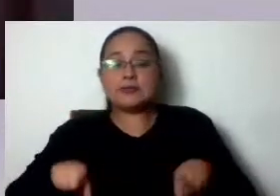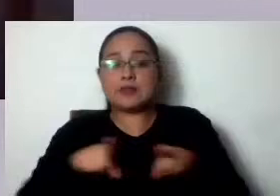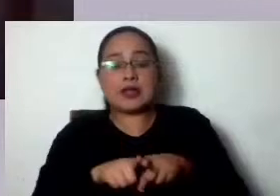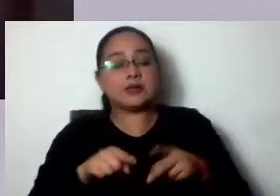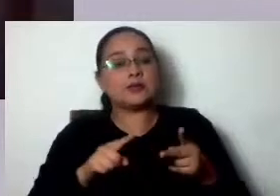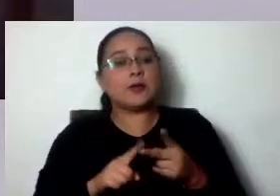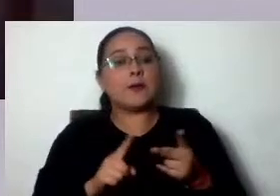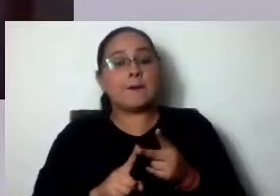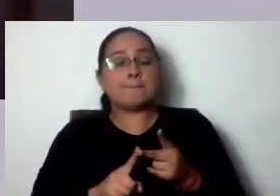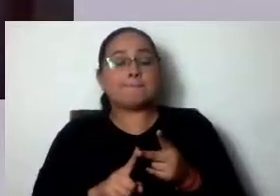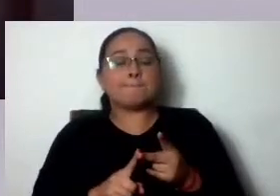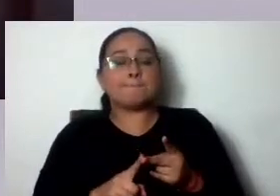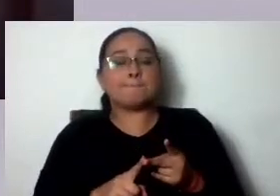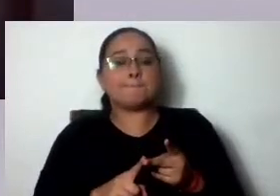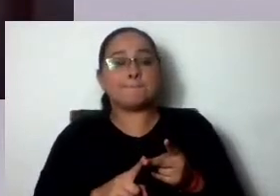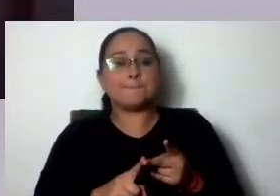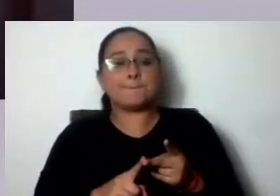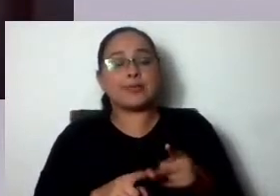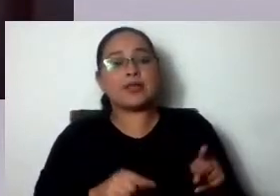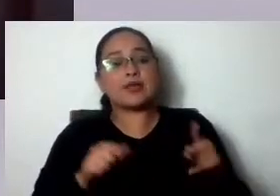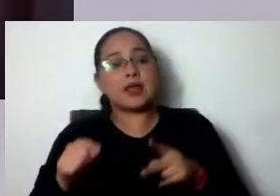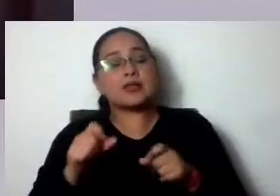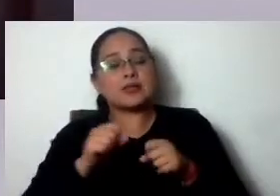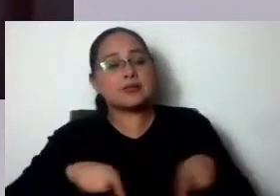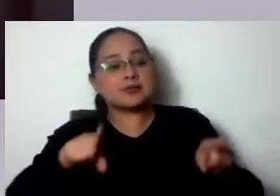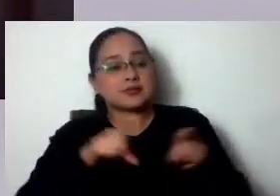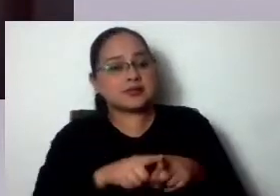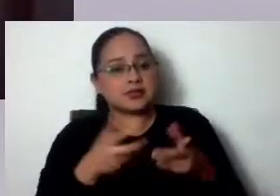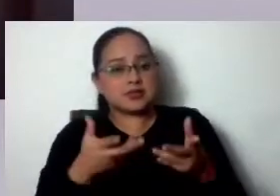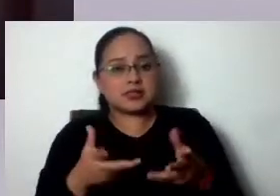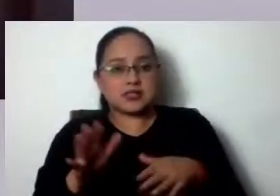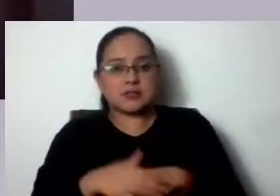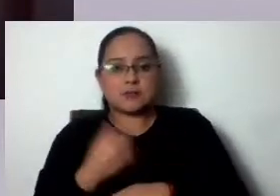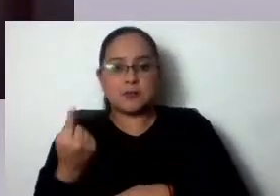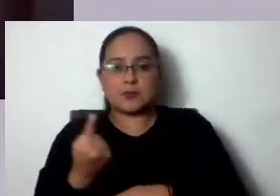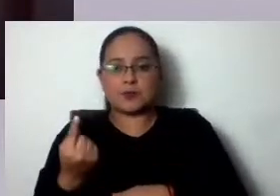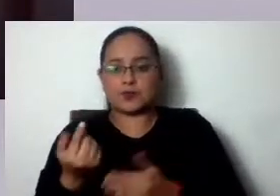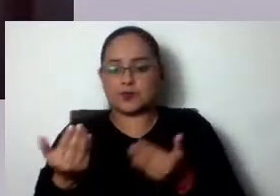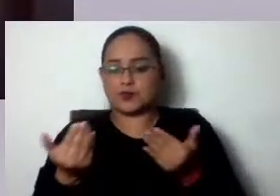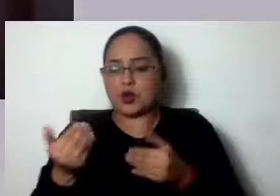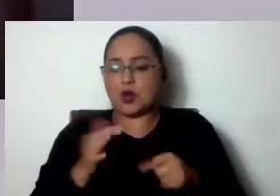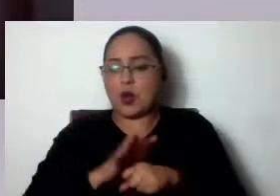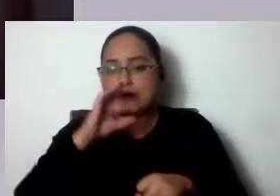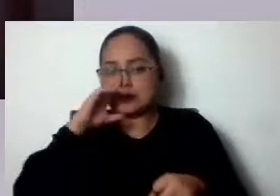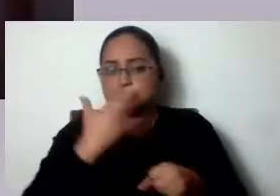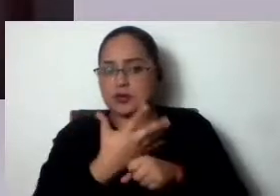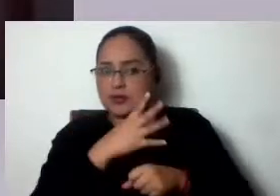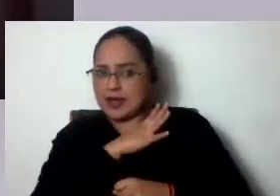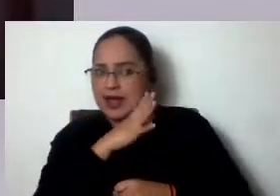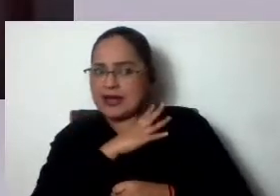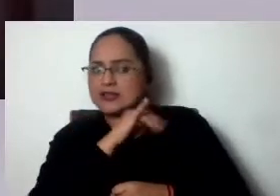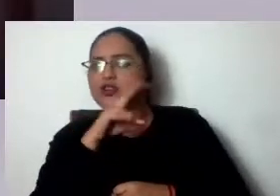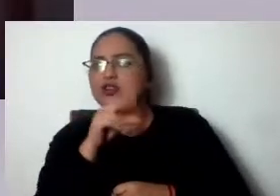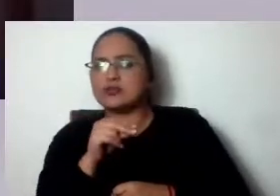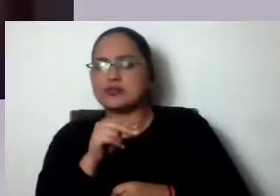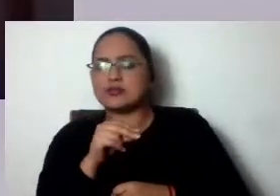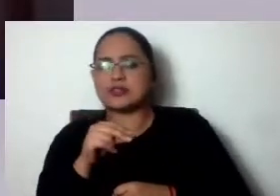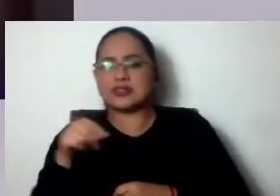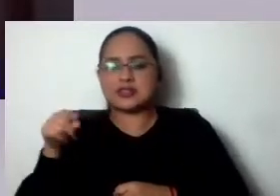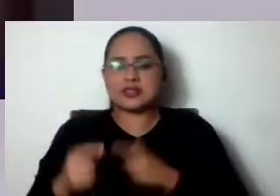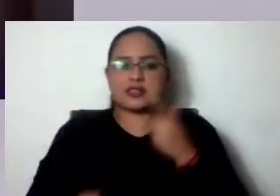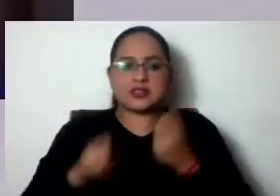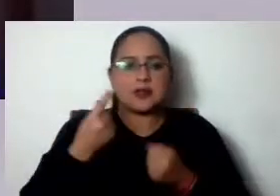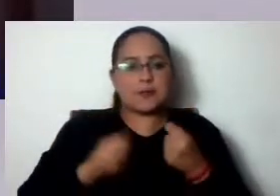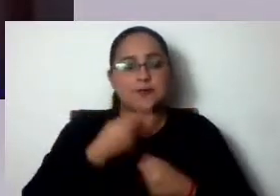internacionales se difirió en cuanto a la fuente de tal atribución para unos su fundamento se